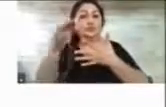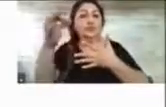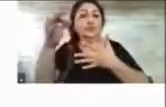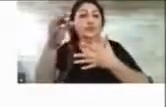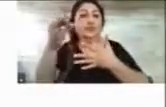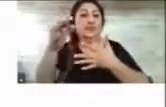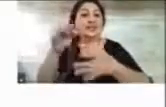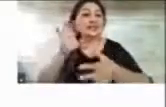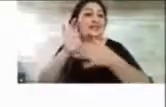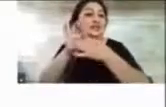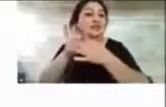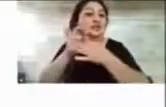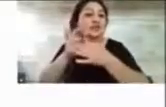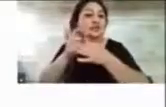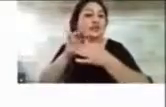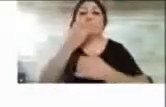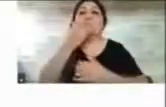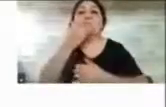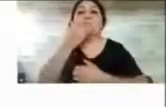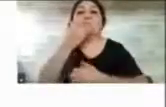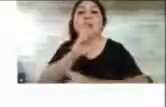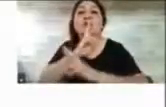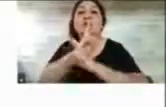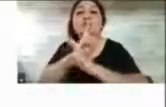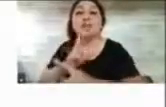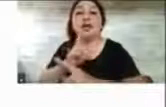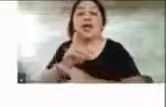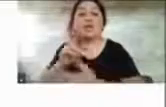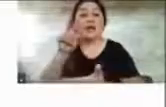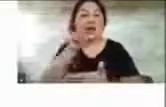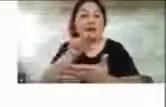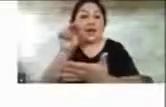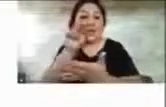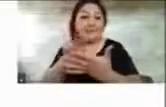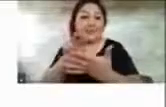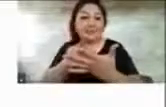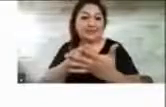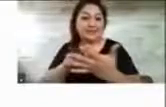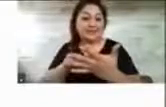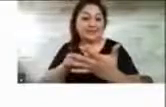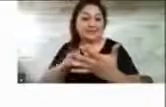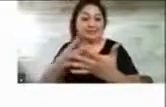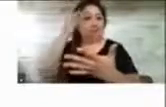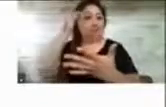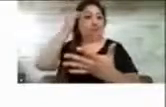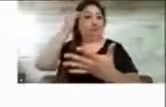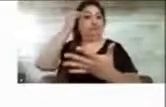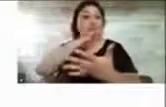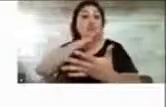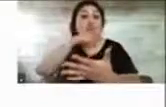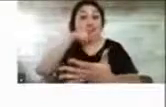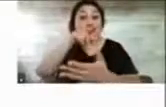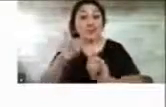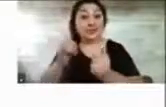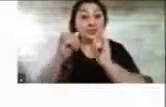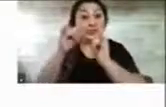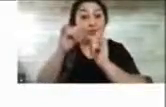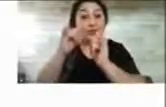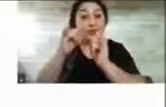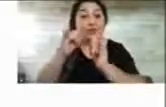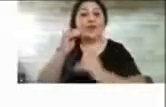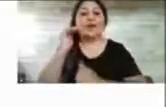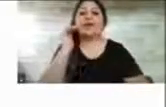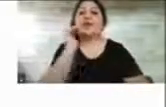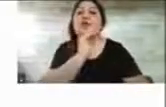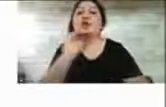a mejores efectos en el aprendizaje utilizando GraphoGame es que los niños lo utilicen en